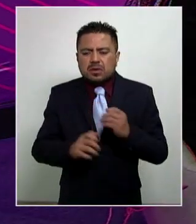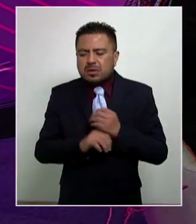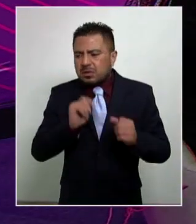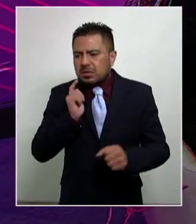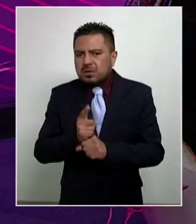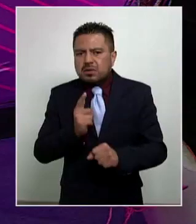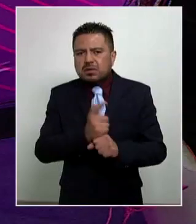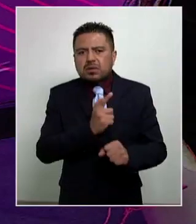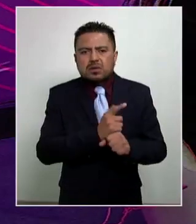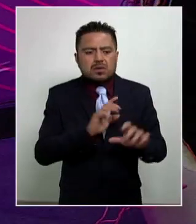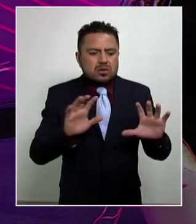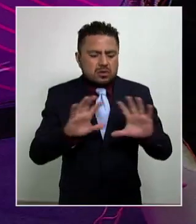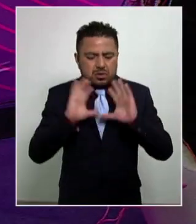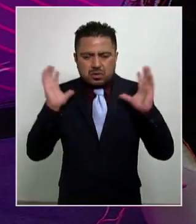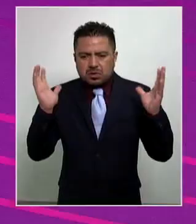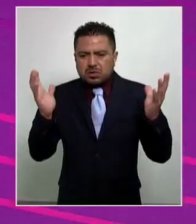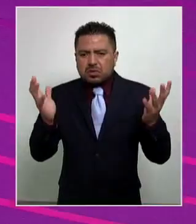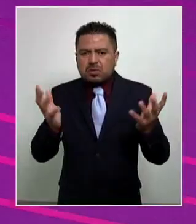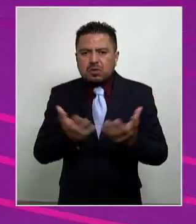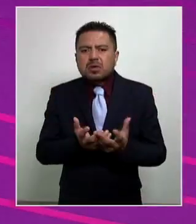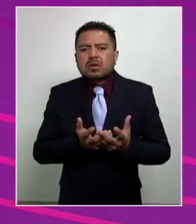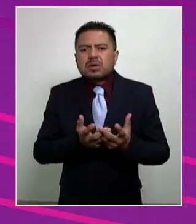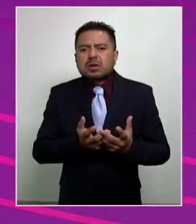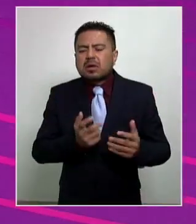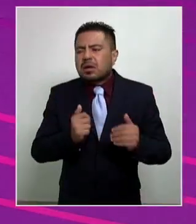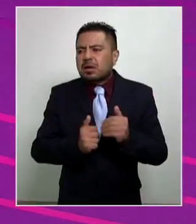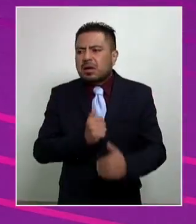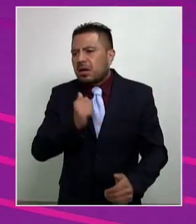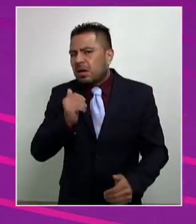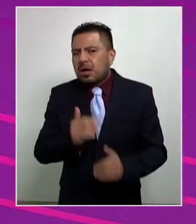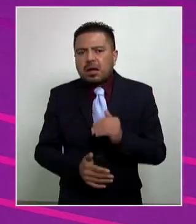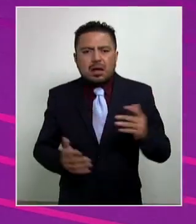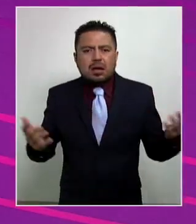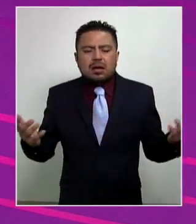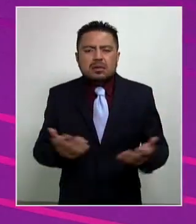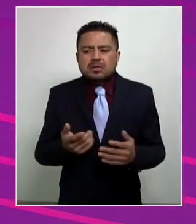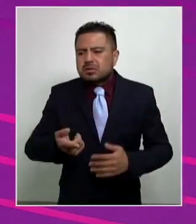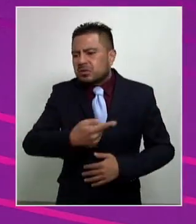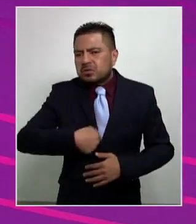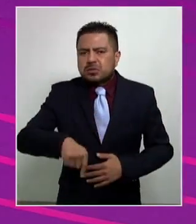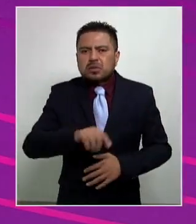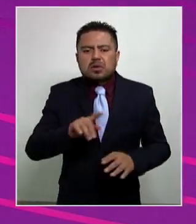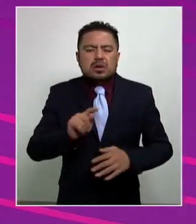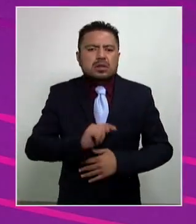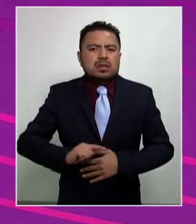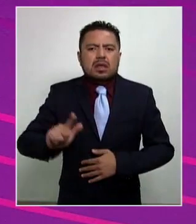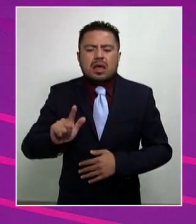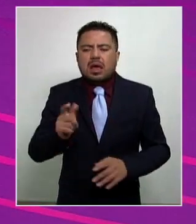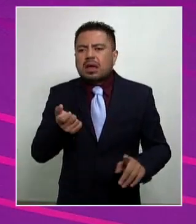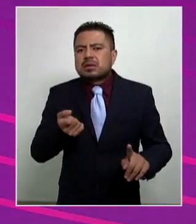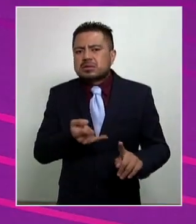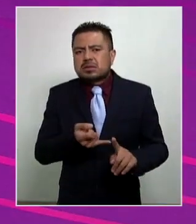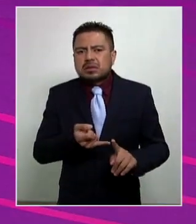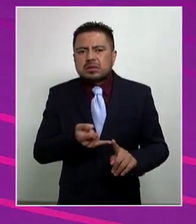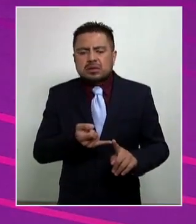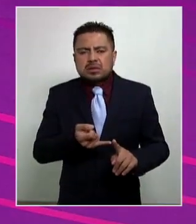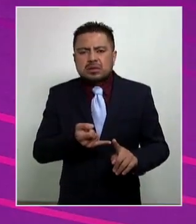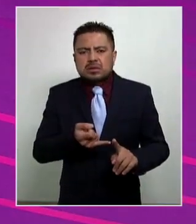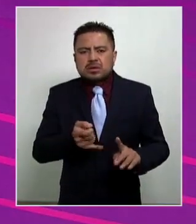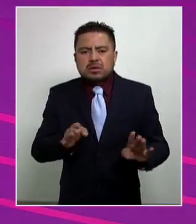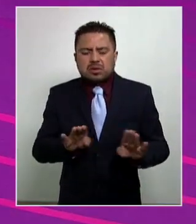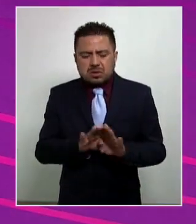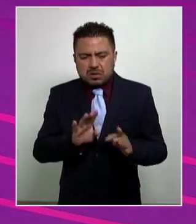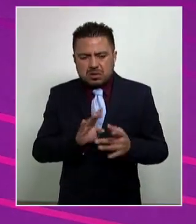también holístico, global, y que por fin lo que hacemos, ¿no? Nosotros como tal son placebo.